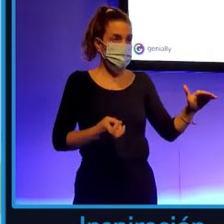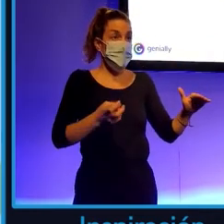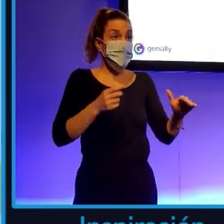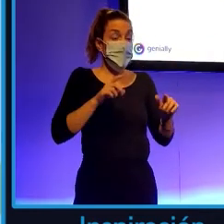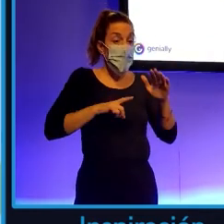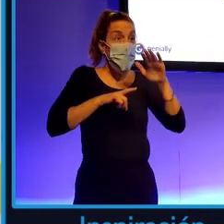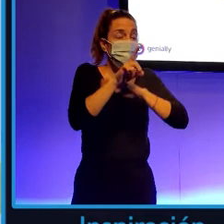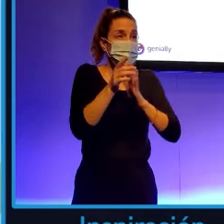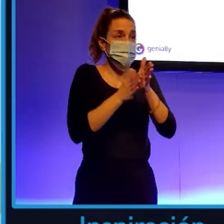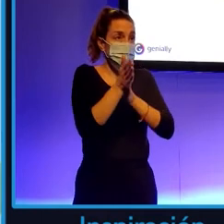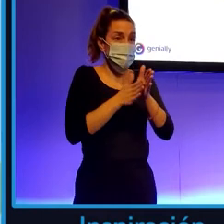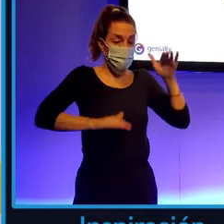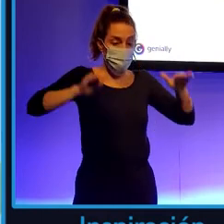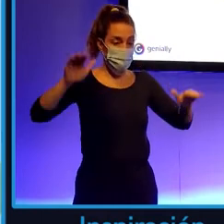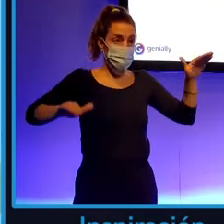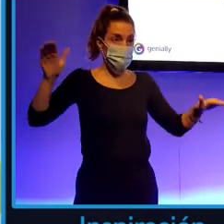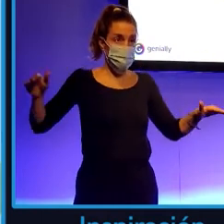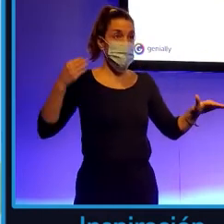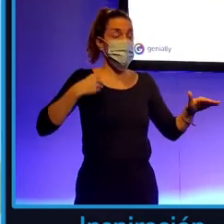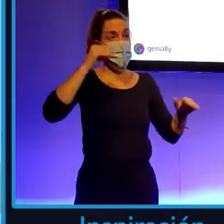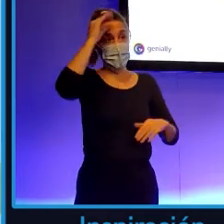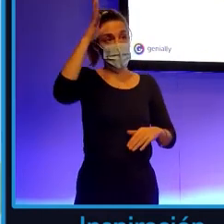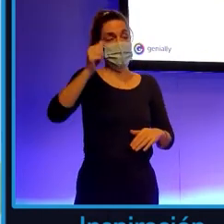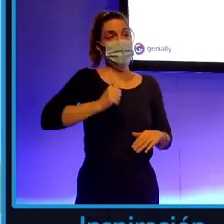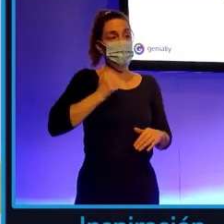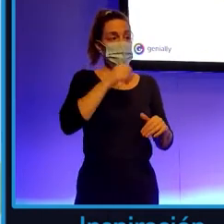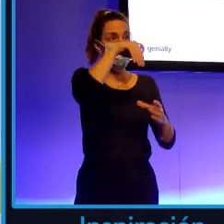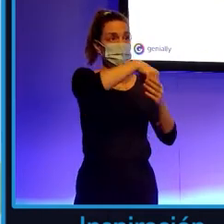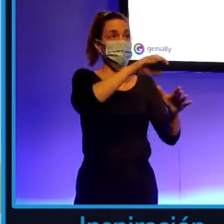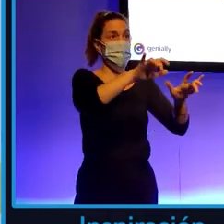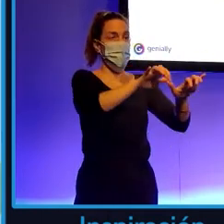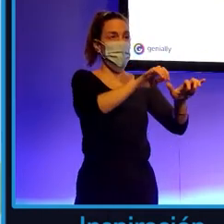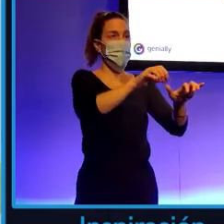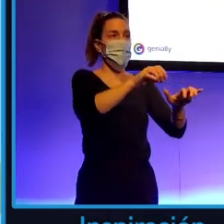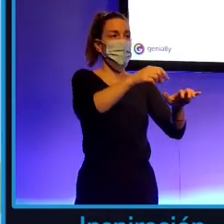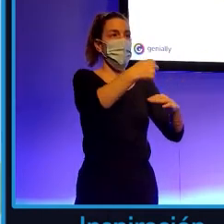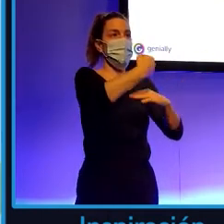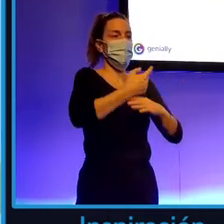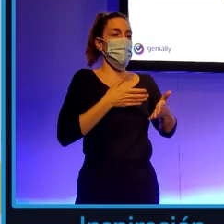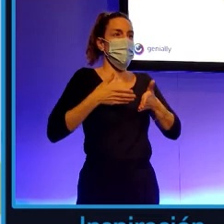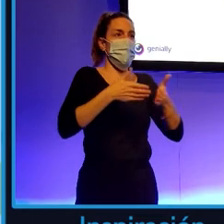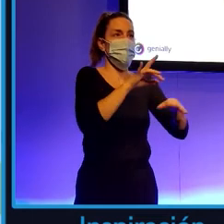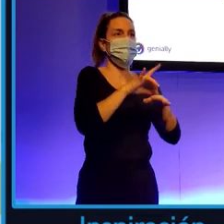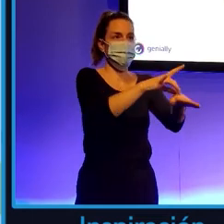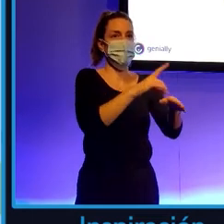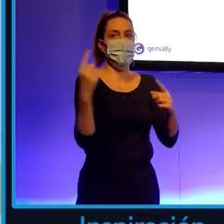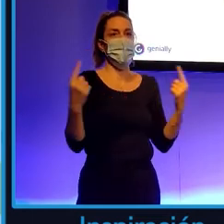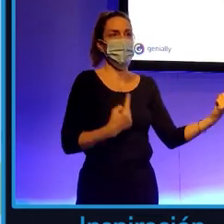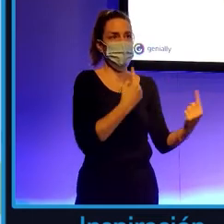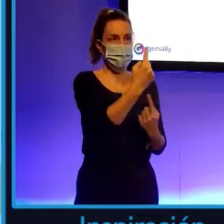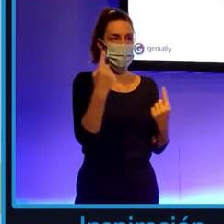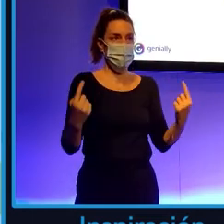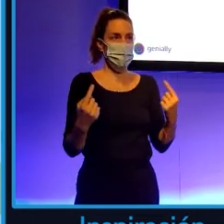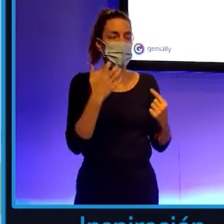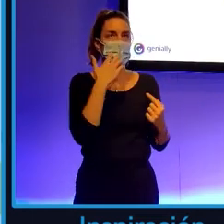de tus motivaciones esa inteligencia artificial que están los ordenadores va dirigida fíjense que podríamos estar pensando que